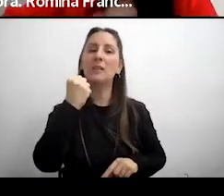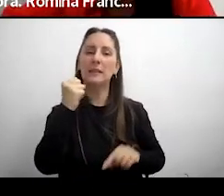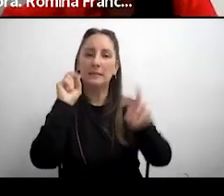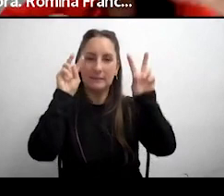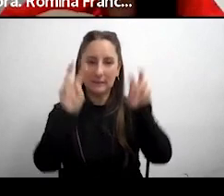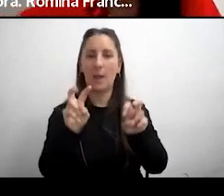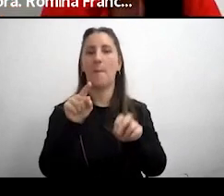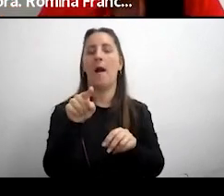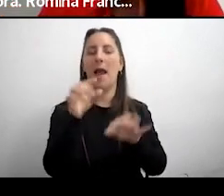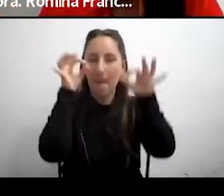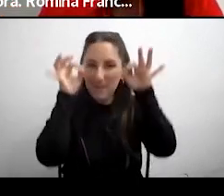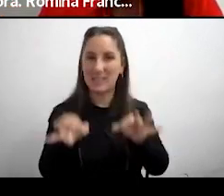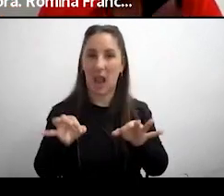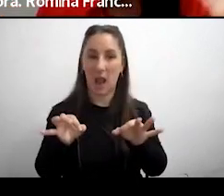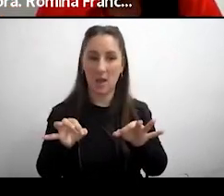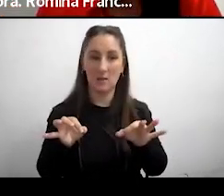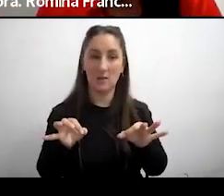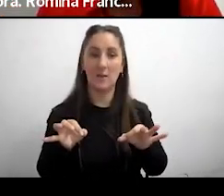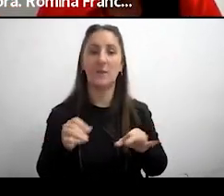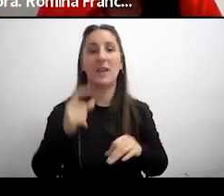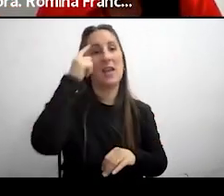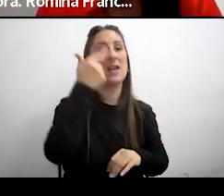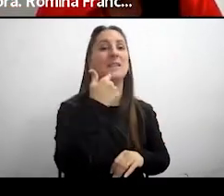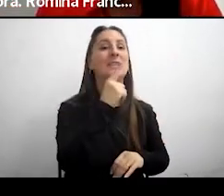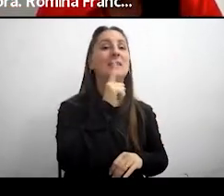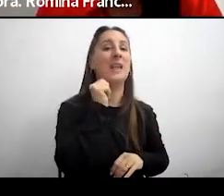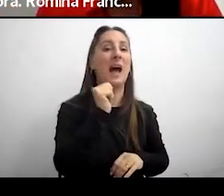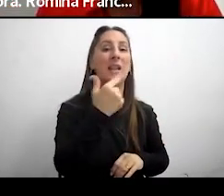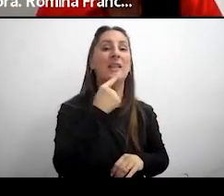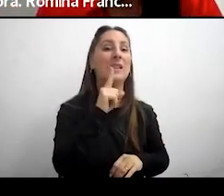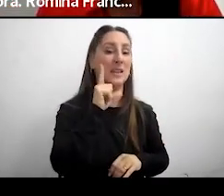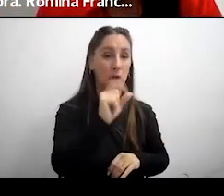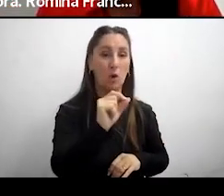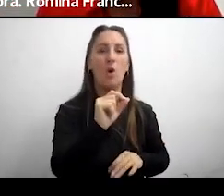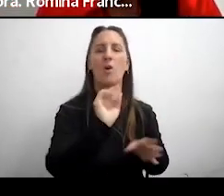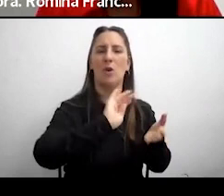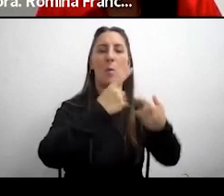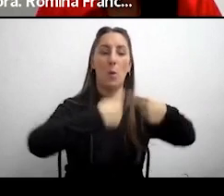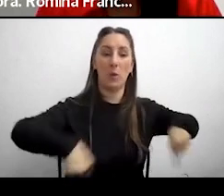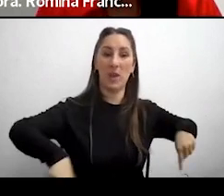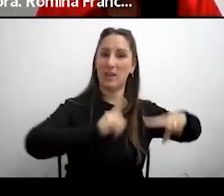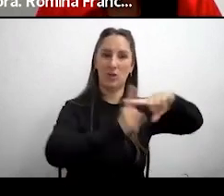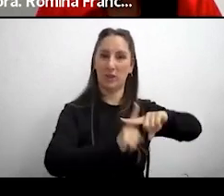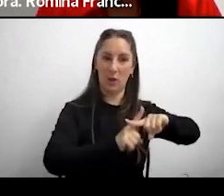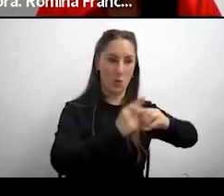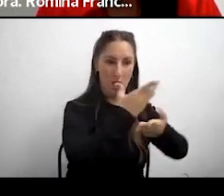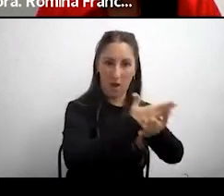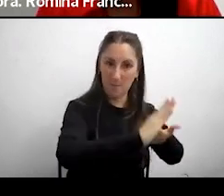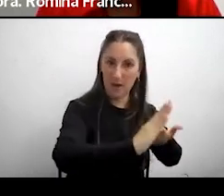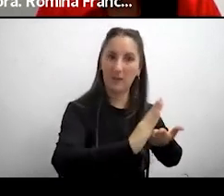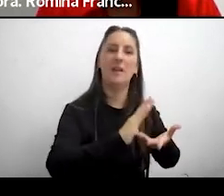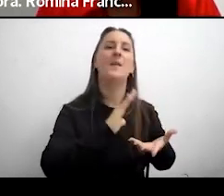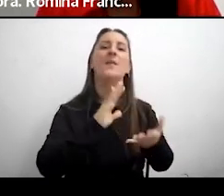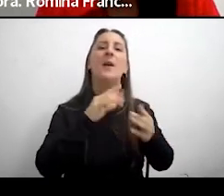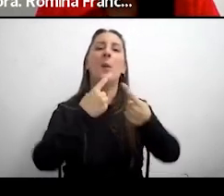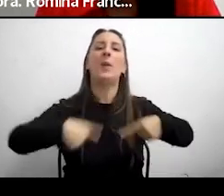referentes puntuales en el estático, como les decía, la enajenación de los bienes no computables, la afectación de los bienes de